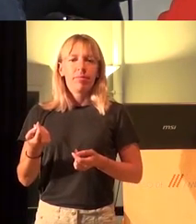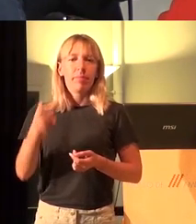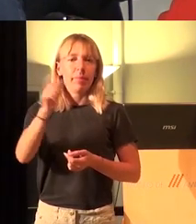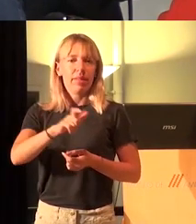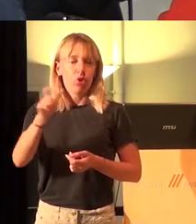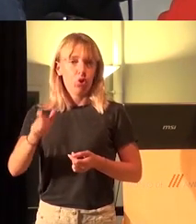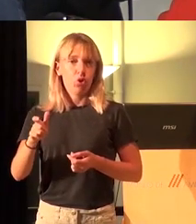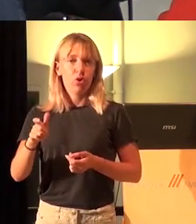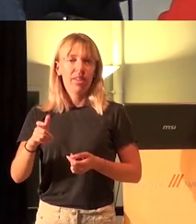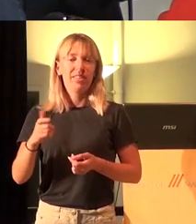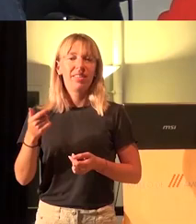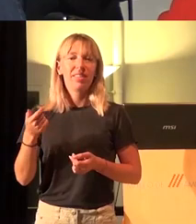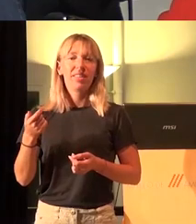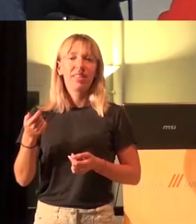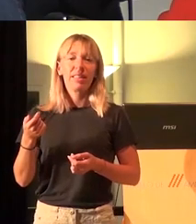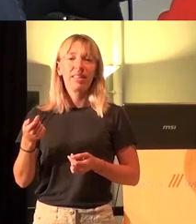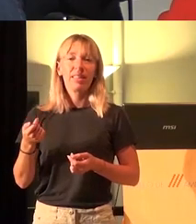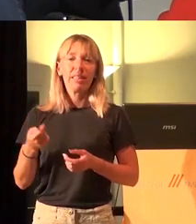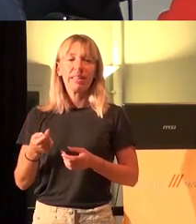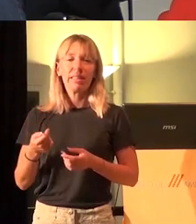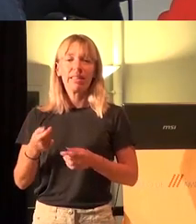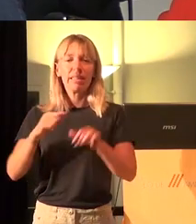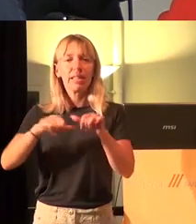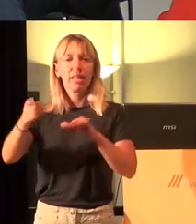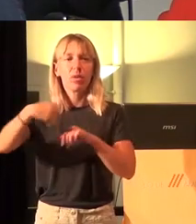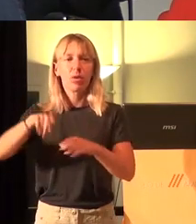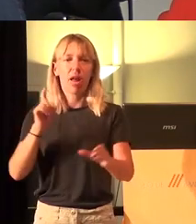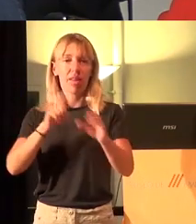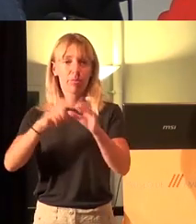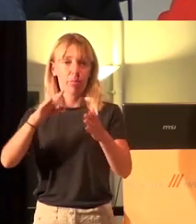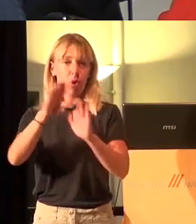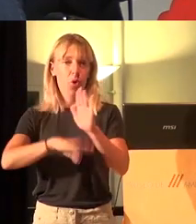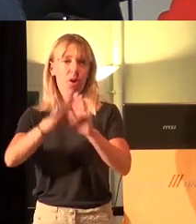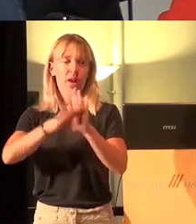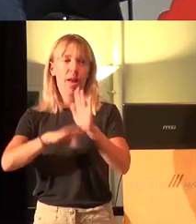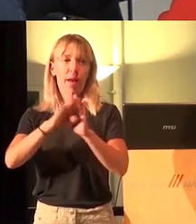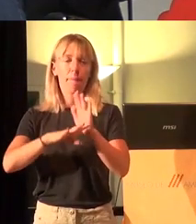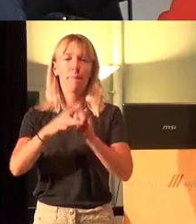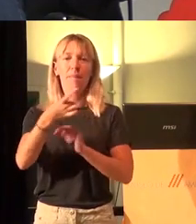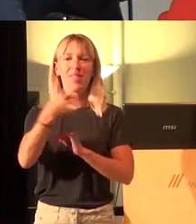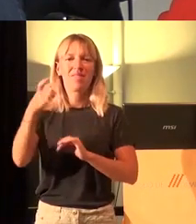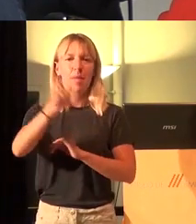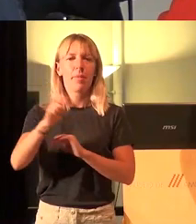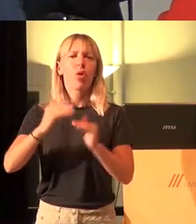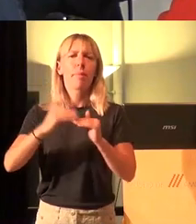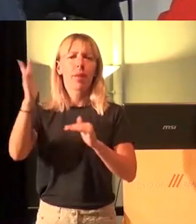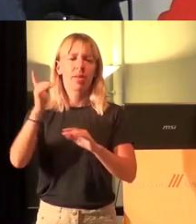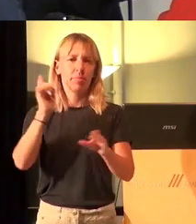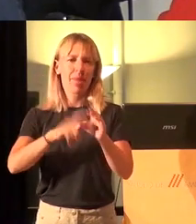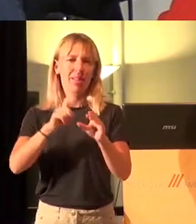de las personas? Y desde vuestra adhesión al programa, que más de 100 personas han